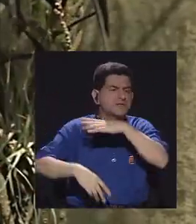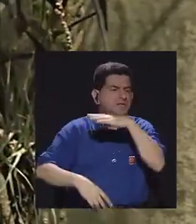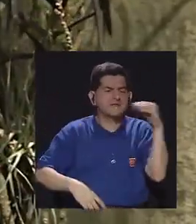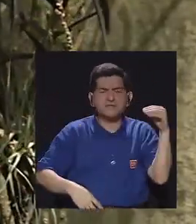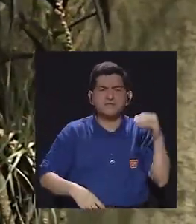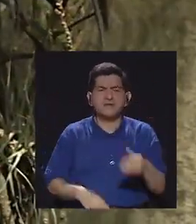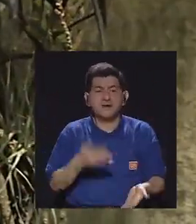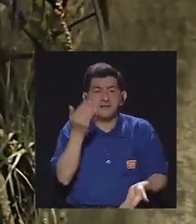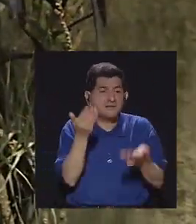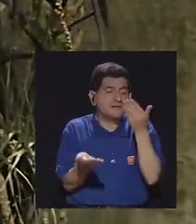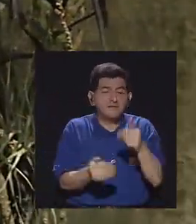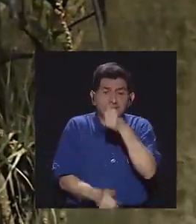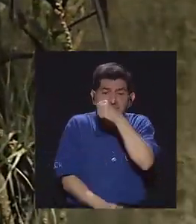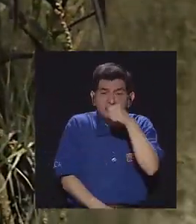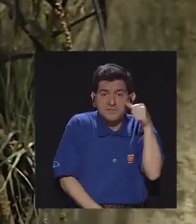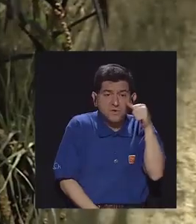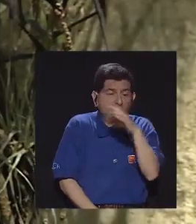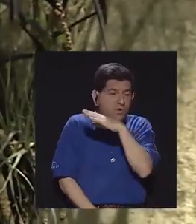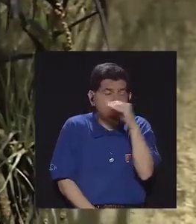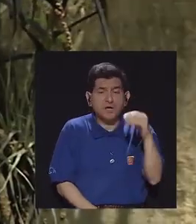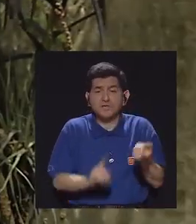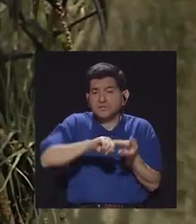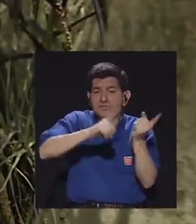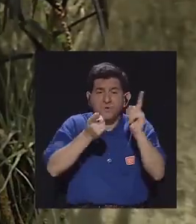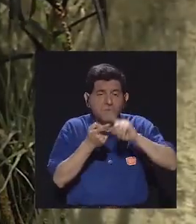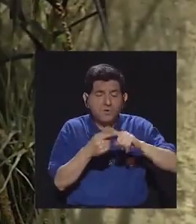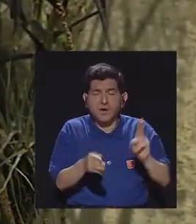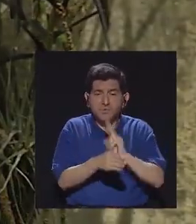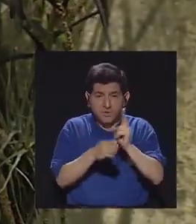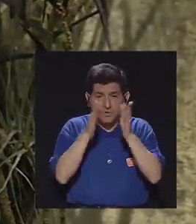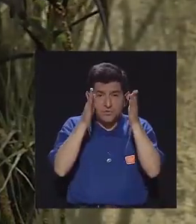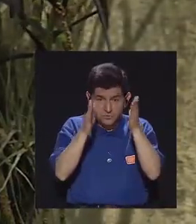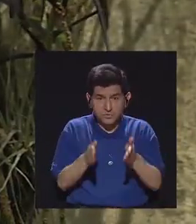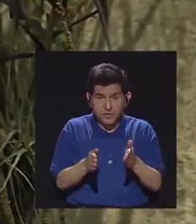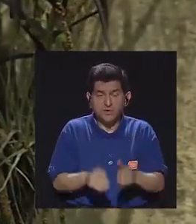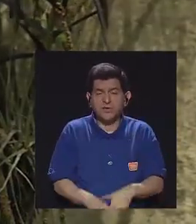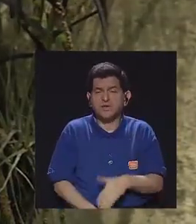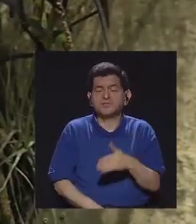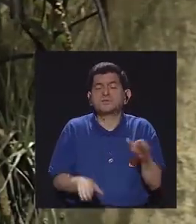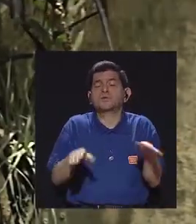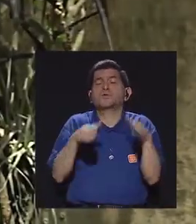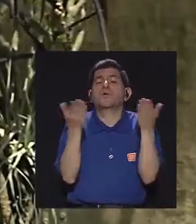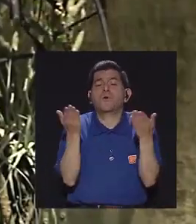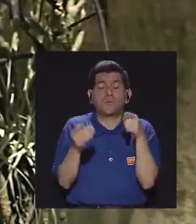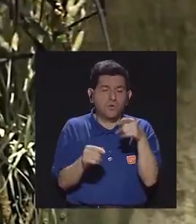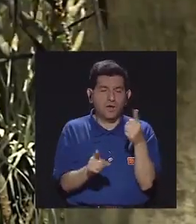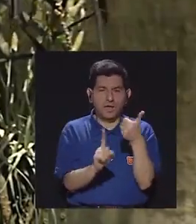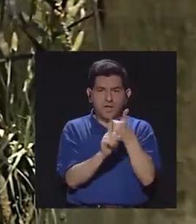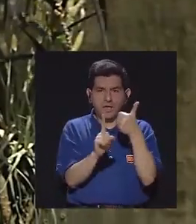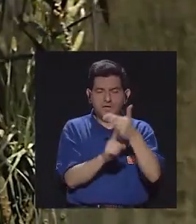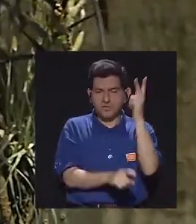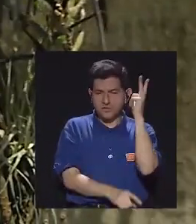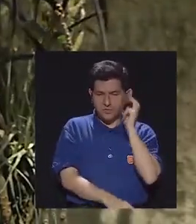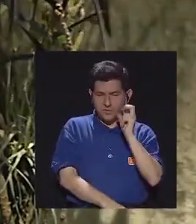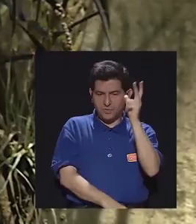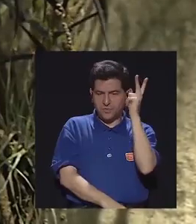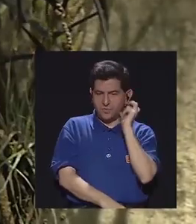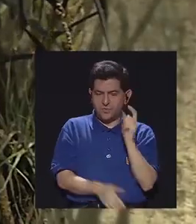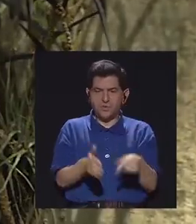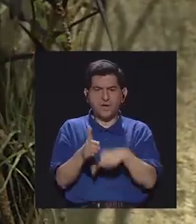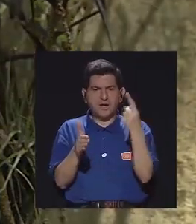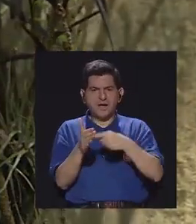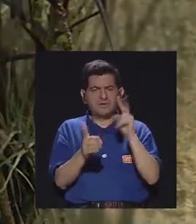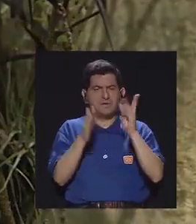se relaciona eso con las drogas o con las amistades consumidoras? ¿Verdad? Entonces, que ellos mismos escuchen, ¿verdad? A